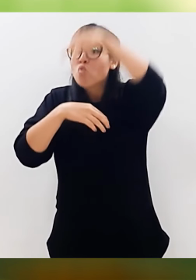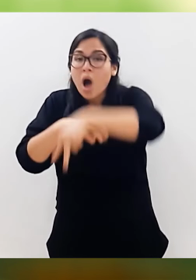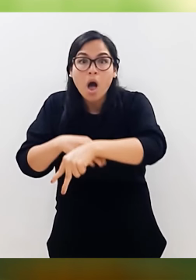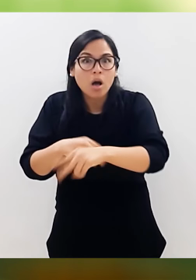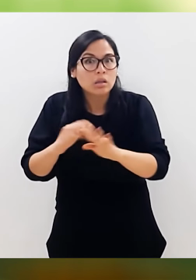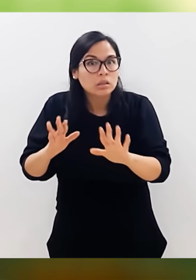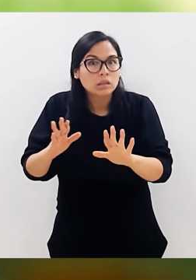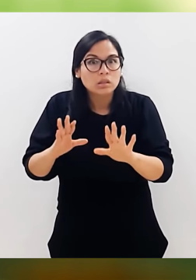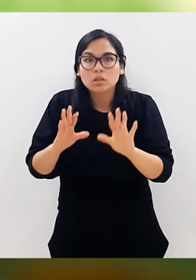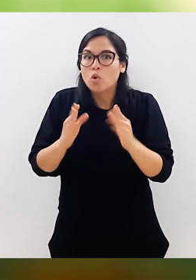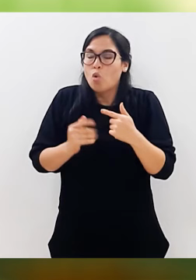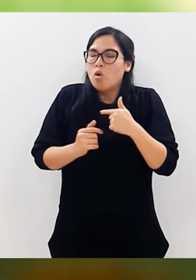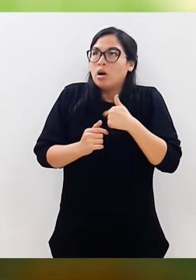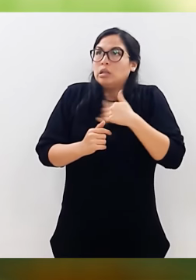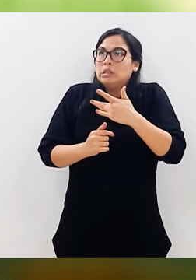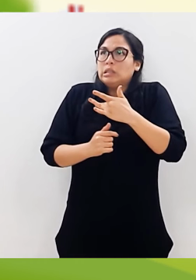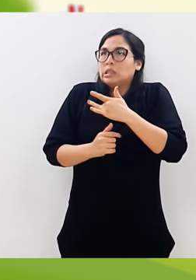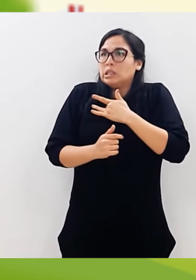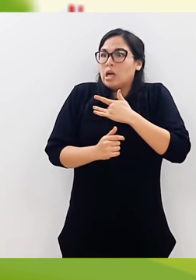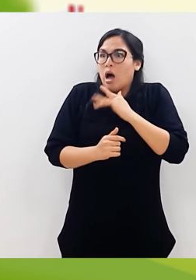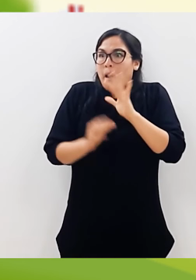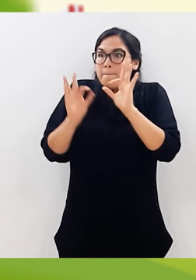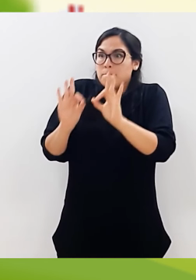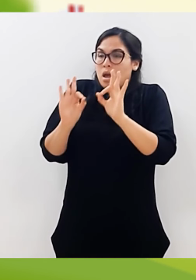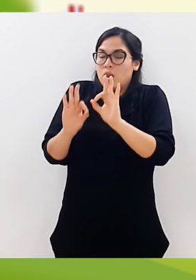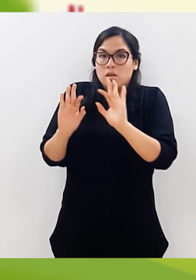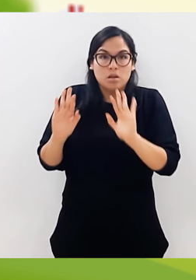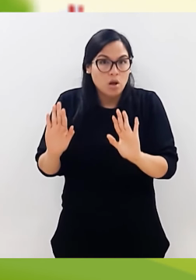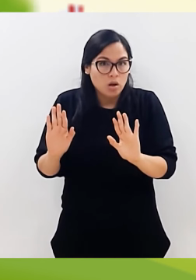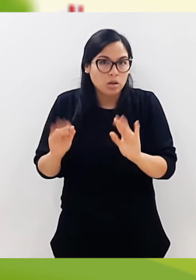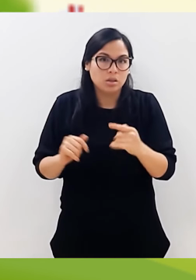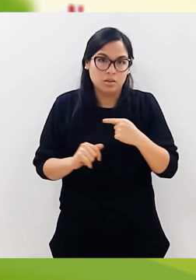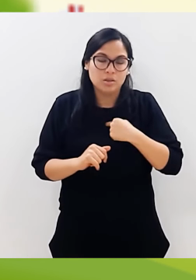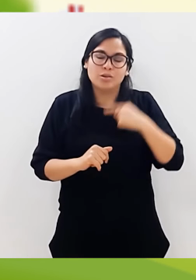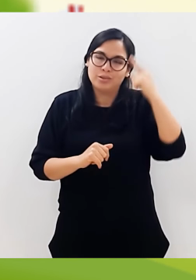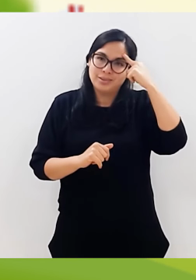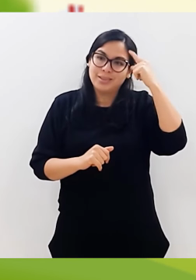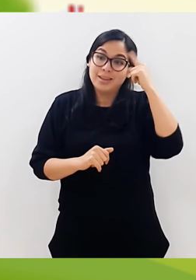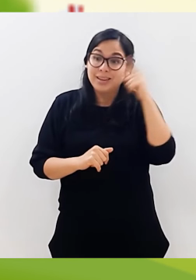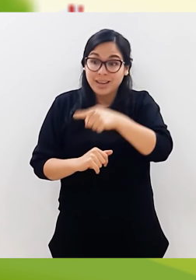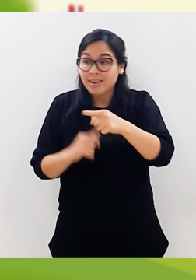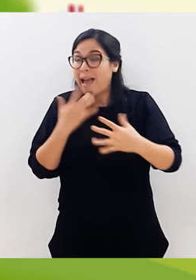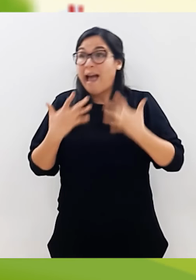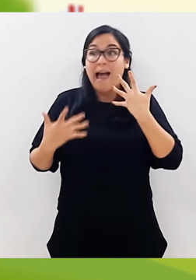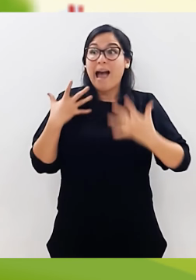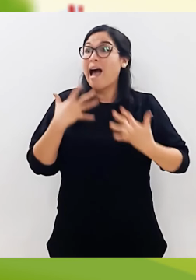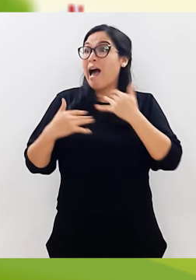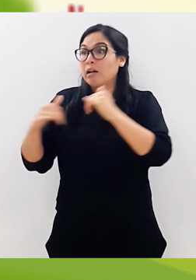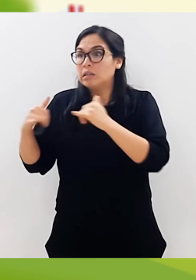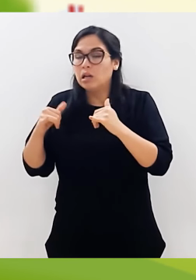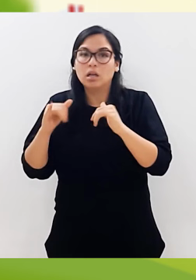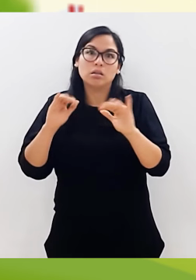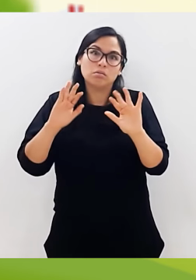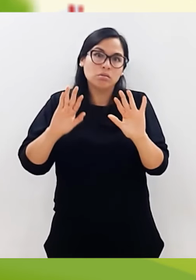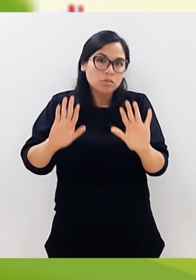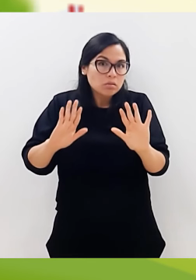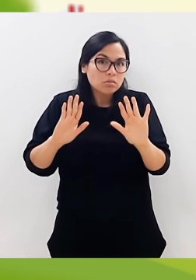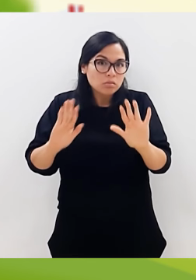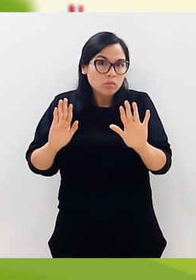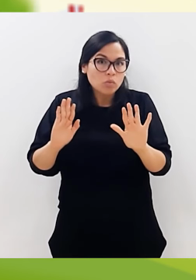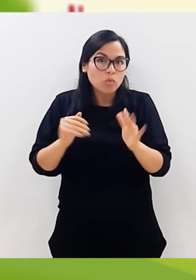podrían hacerse daño. Yo sé que lo hacen por divertirse, pero de igual manera